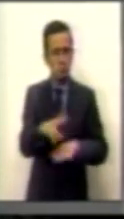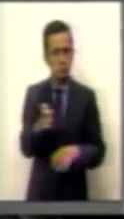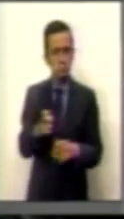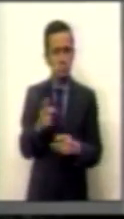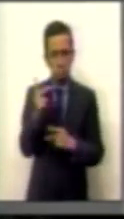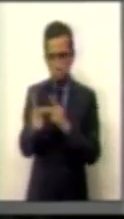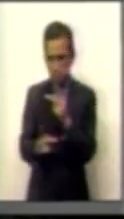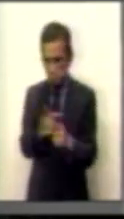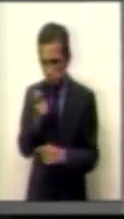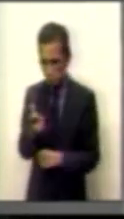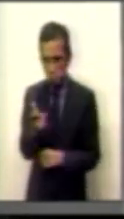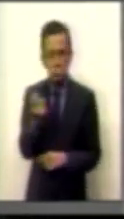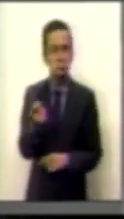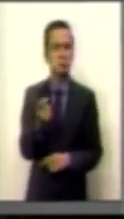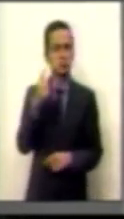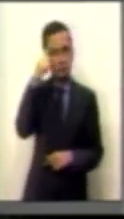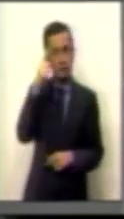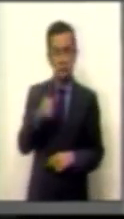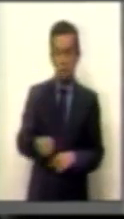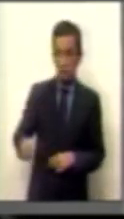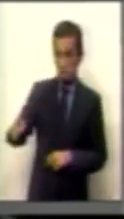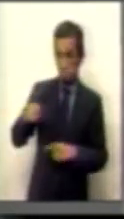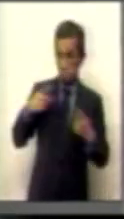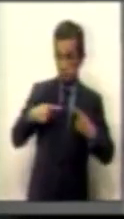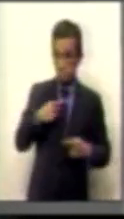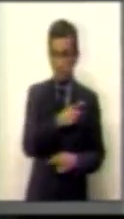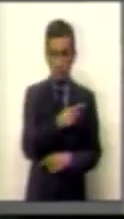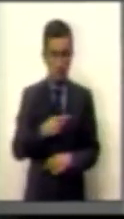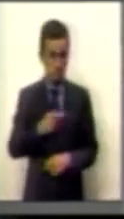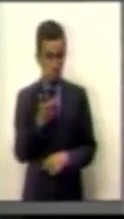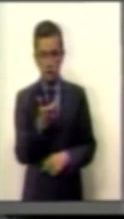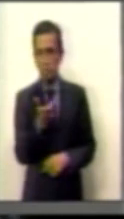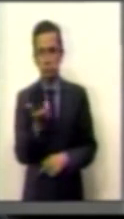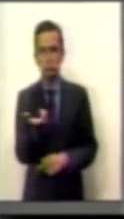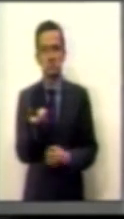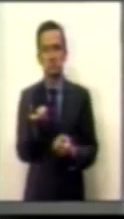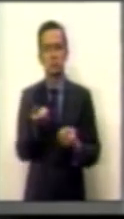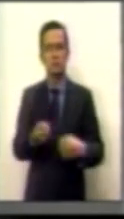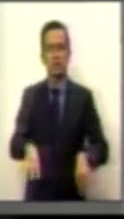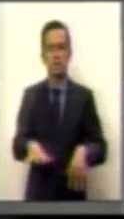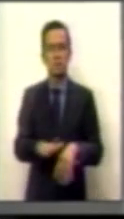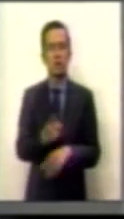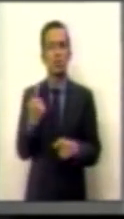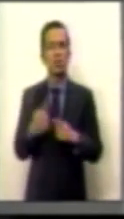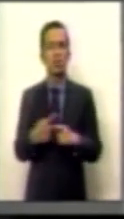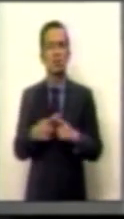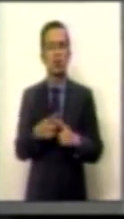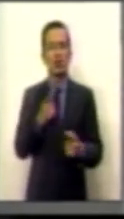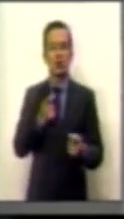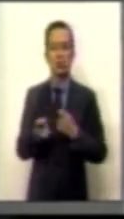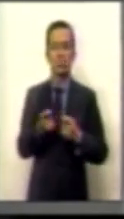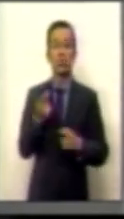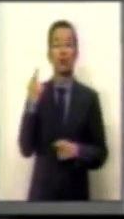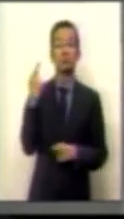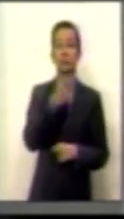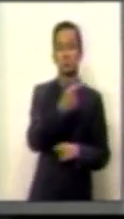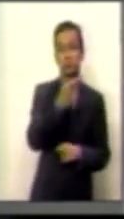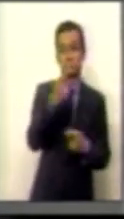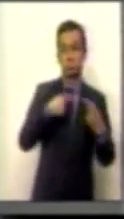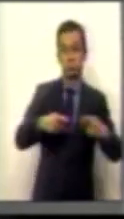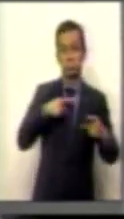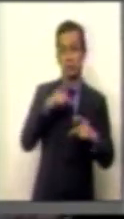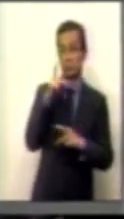eso va en detrimento de los deudores, puesto que quedan en manos de los acreedores, es decir, de los